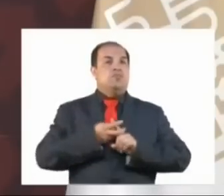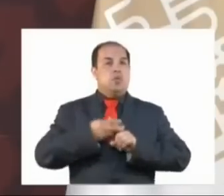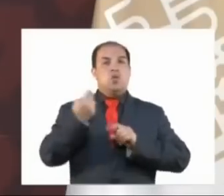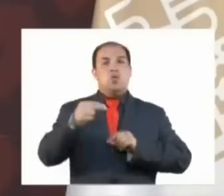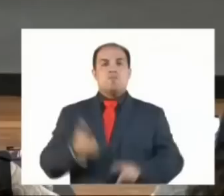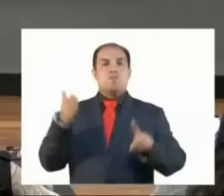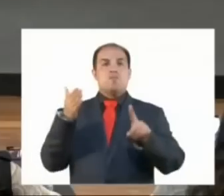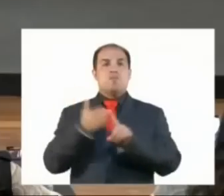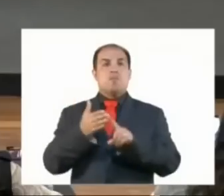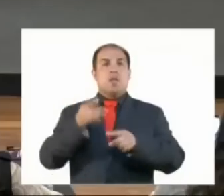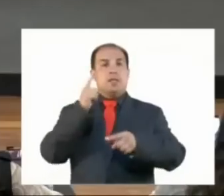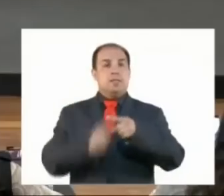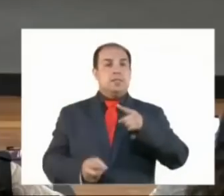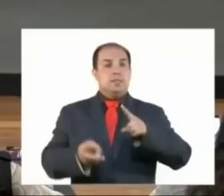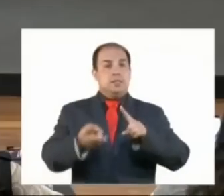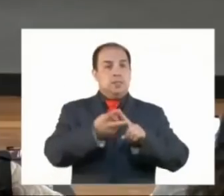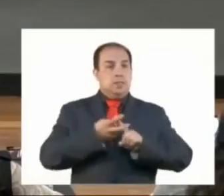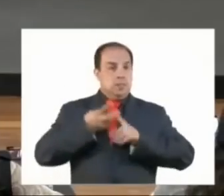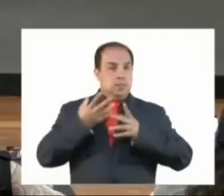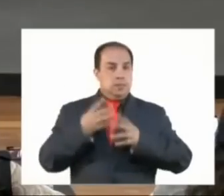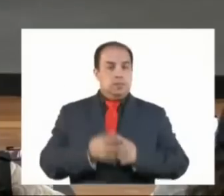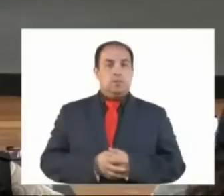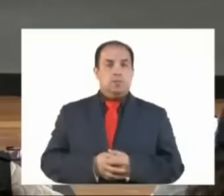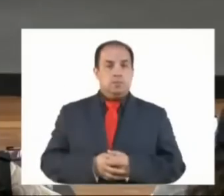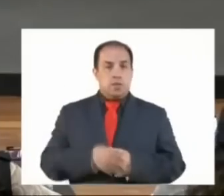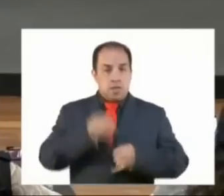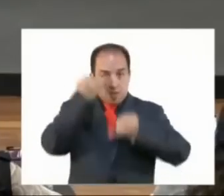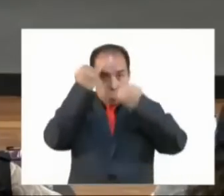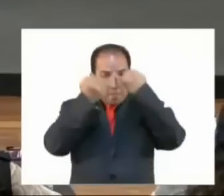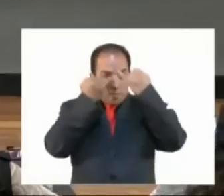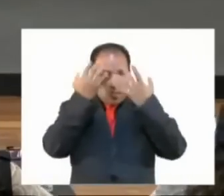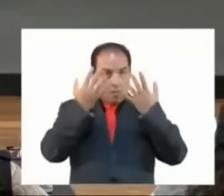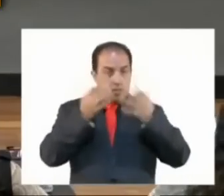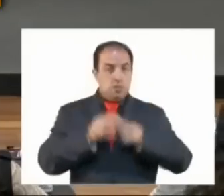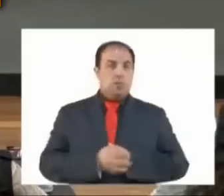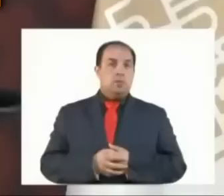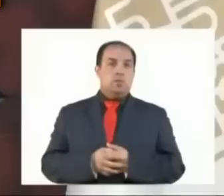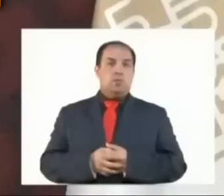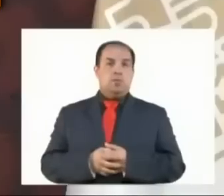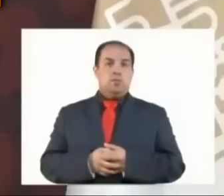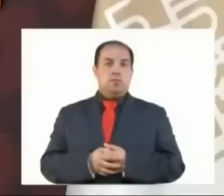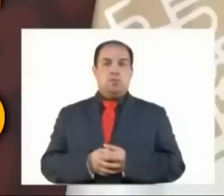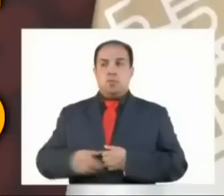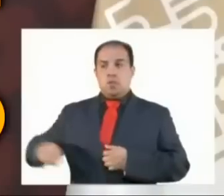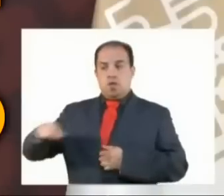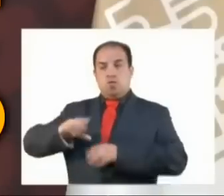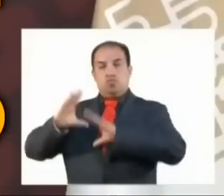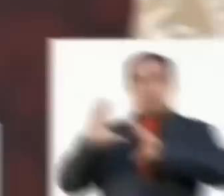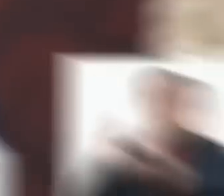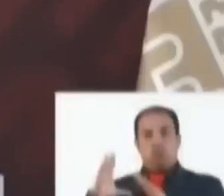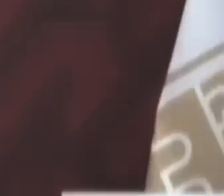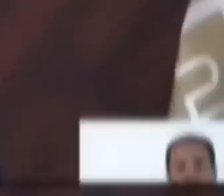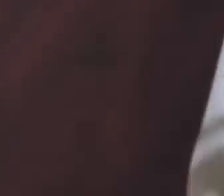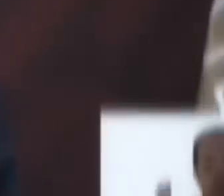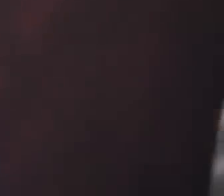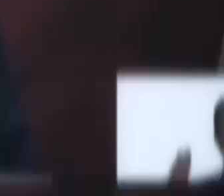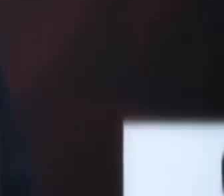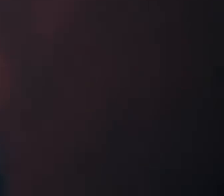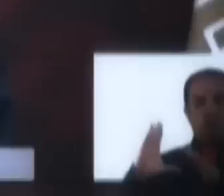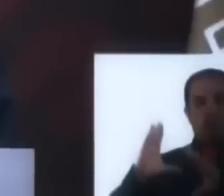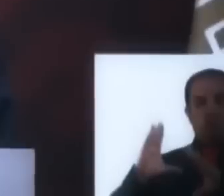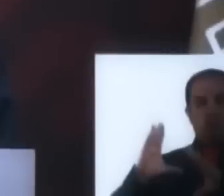Antisecuestro. Imagínense nomás. Doctora Luna, dando capacitación sobre secuestro.